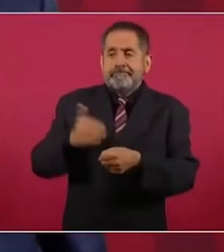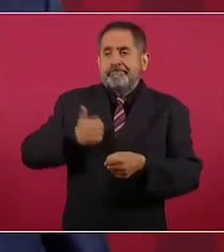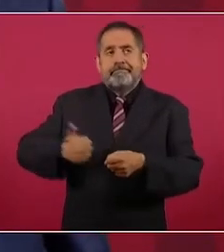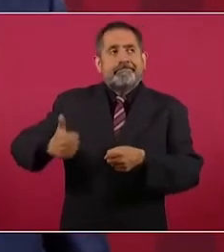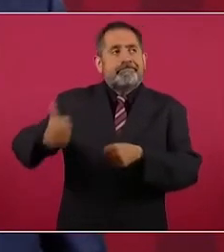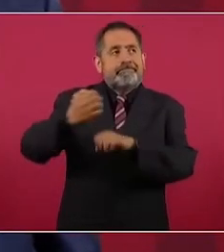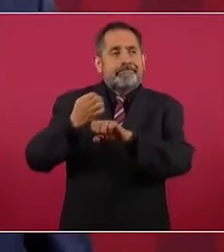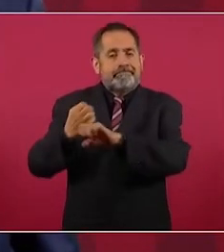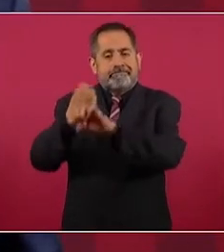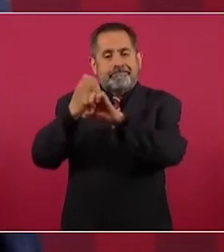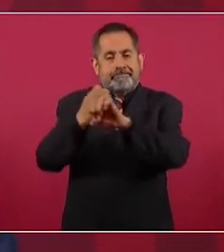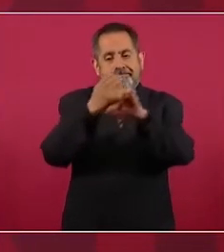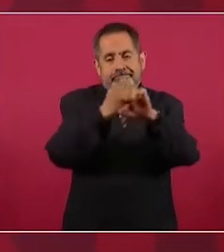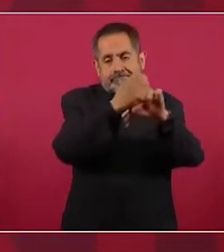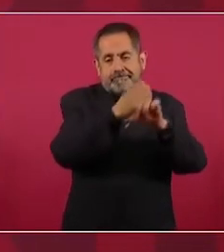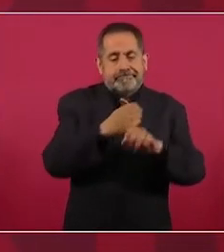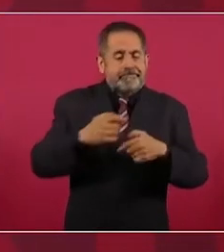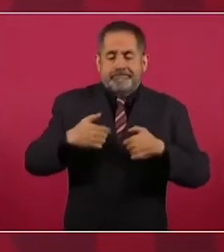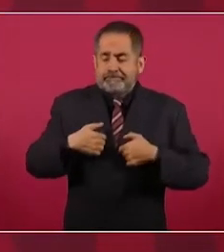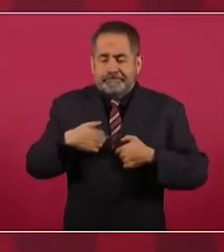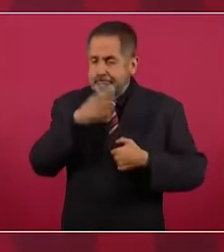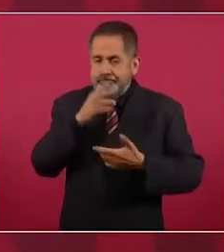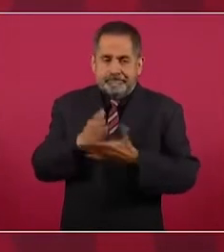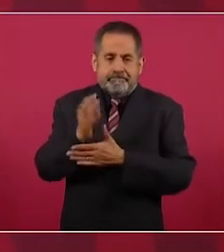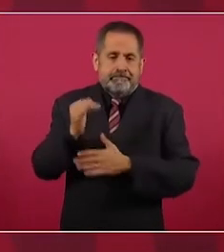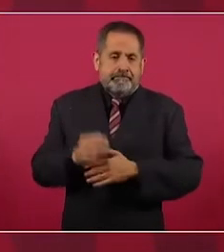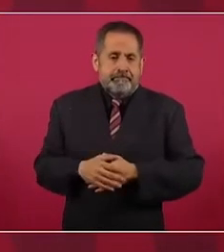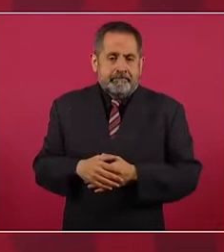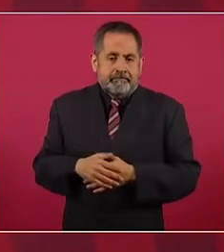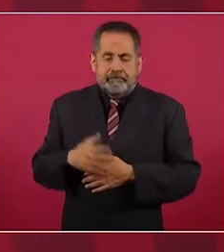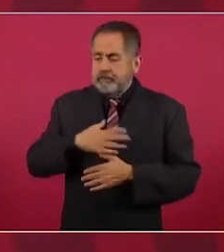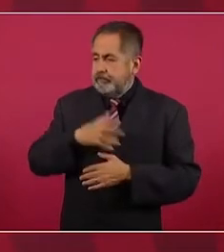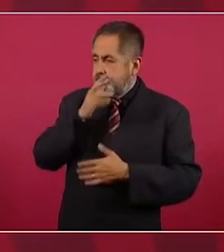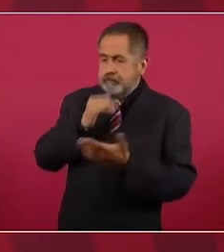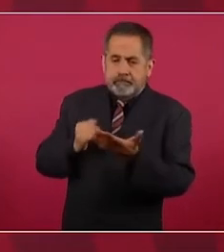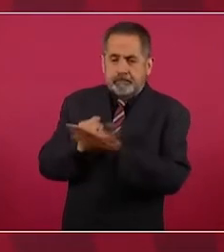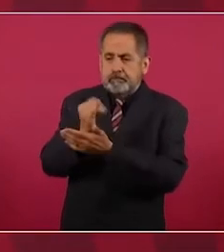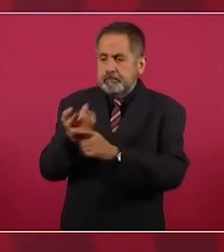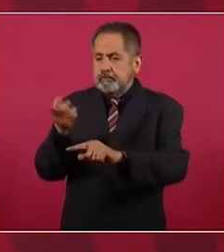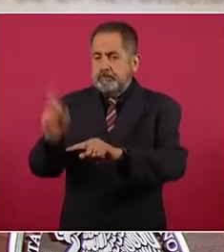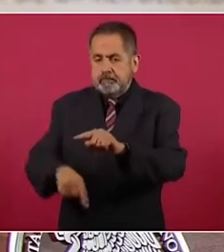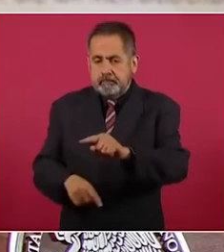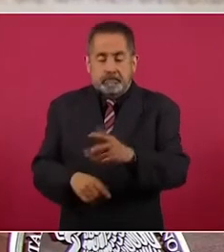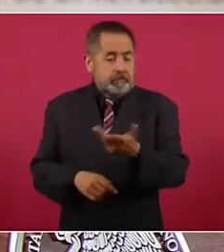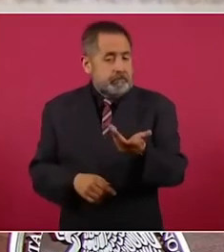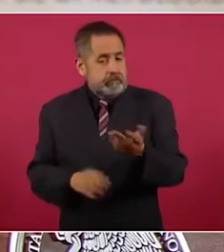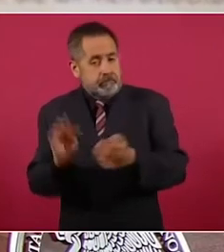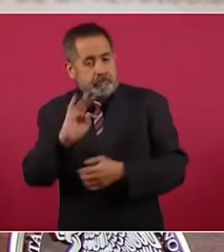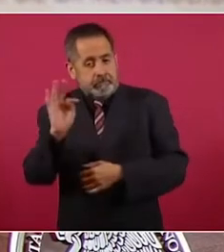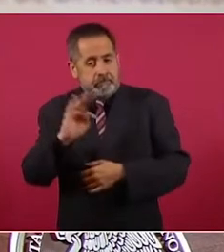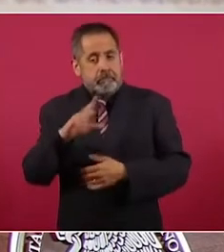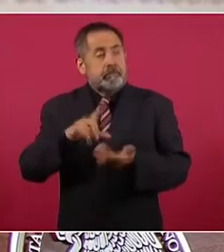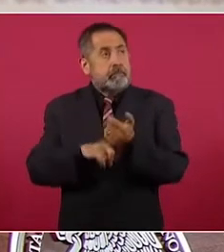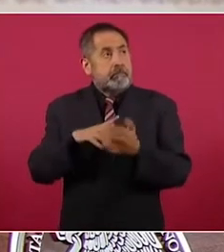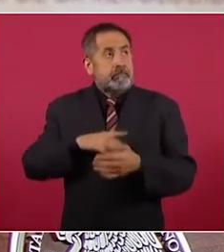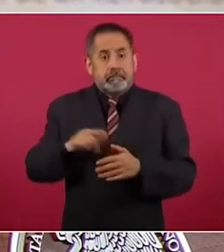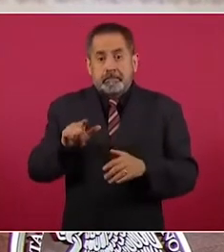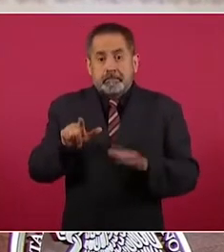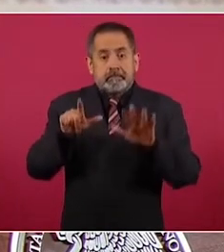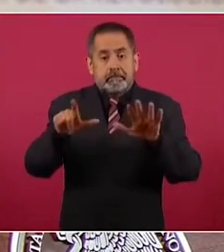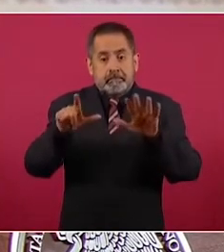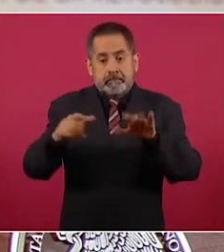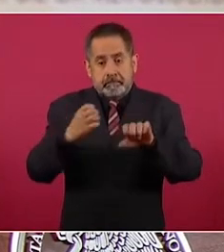Entonces depende mucho de los estados. Ellos tienen que decidir. Si hay, como tú dices, 17